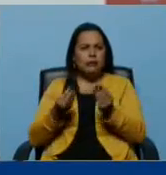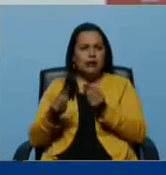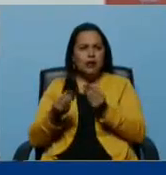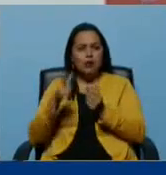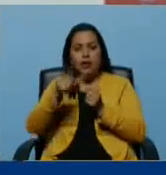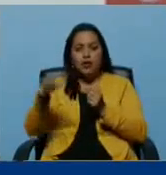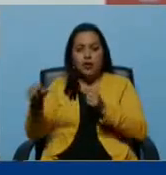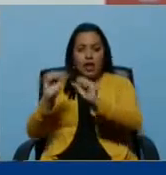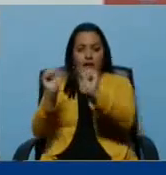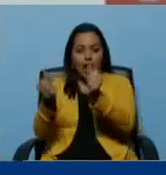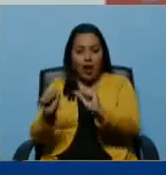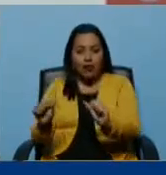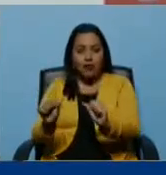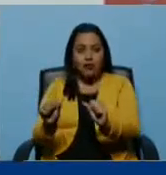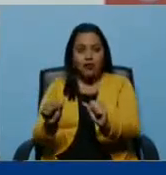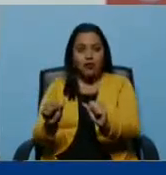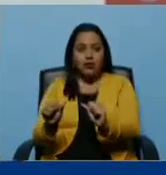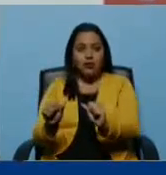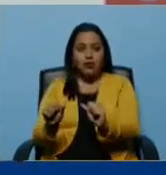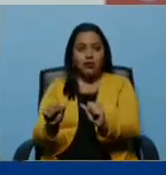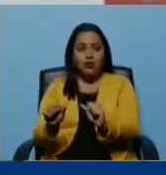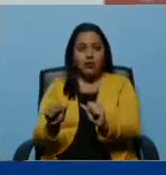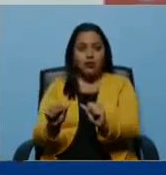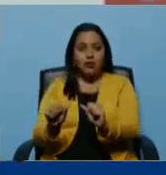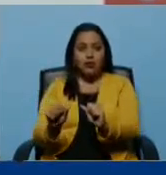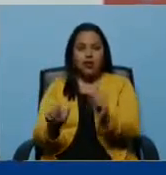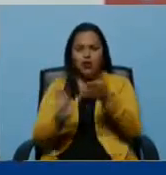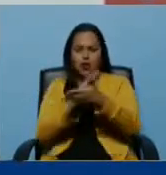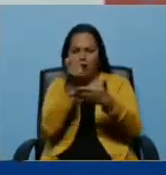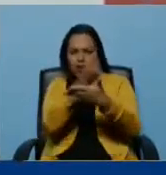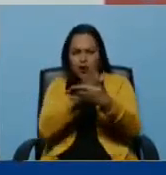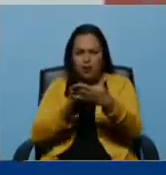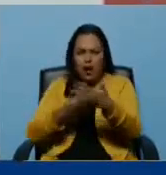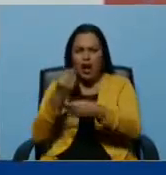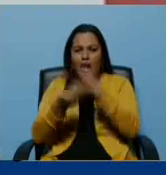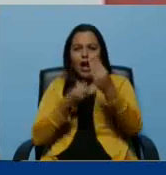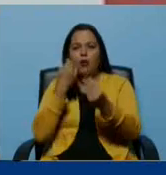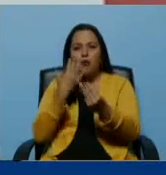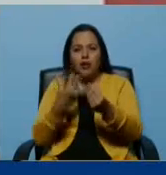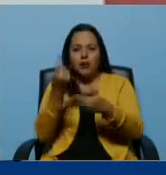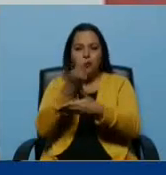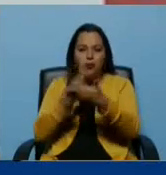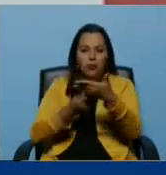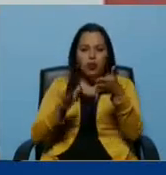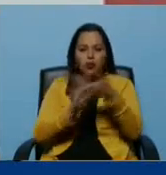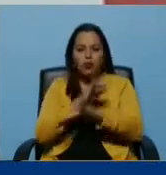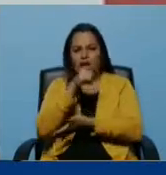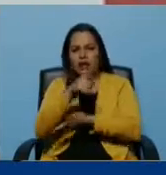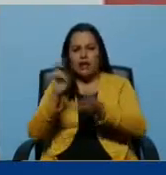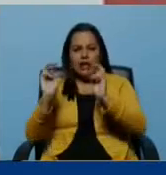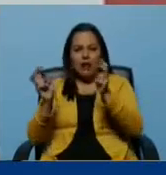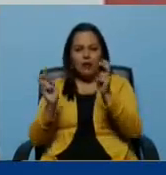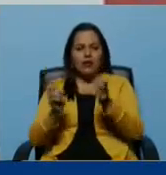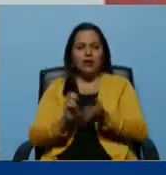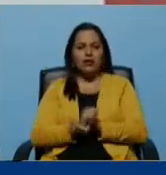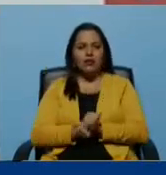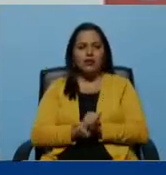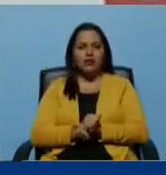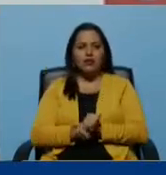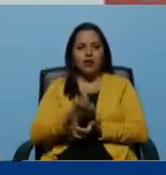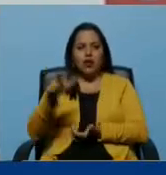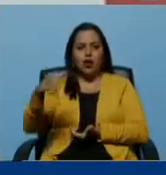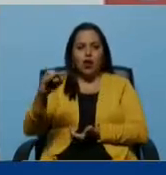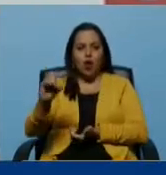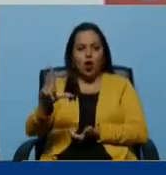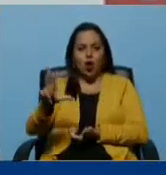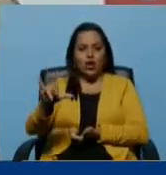artistas de estos, de cómics, harían unos buenos cómics sobre esto. El Goliat con